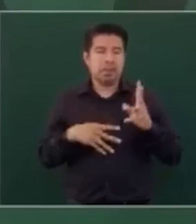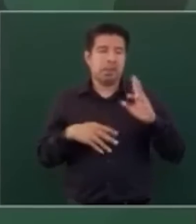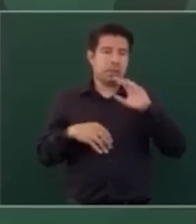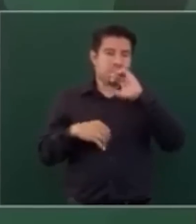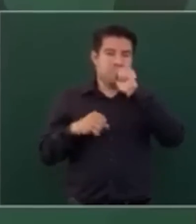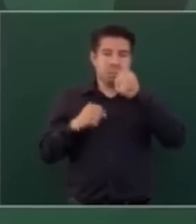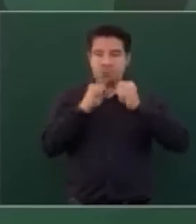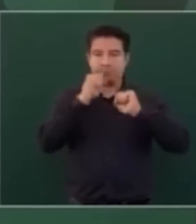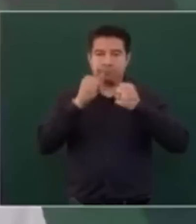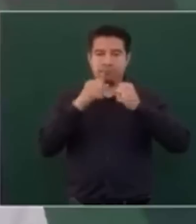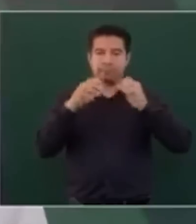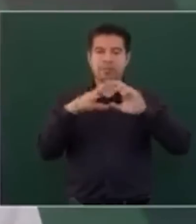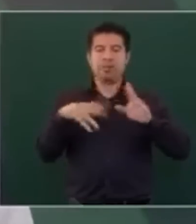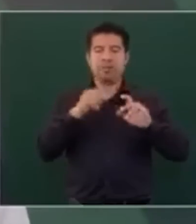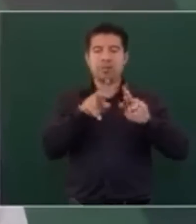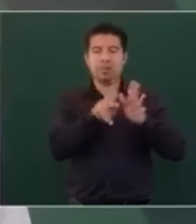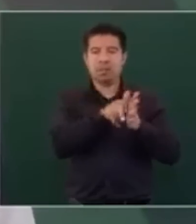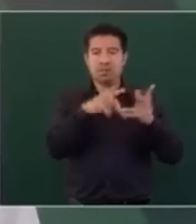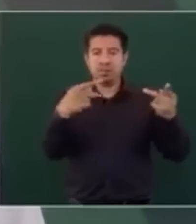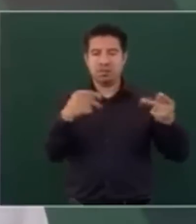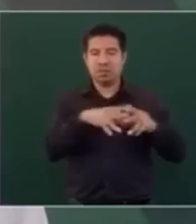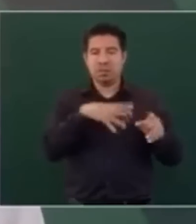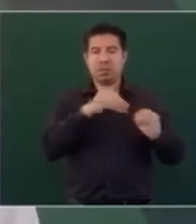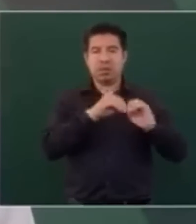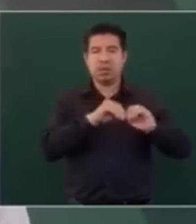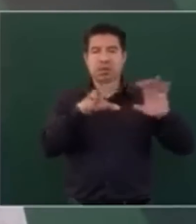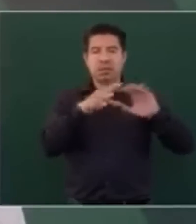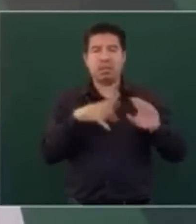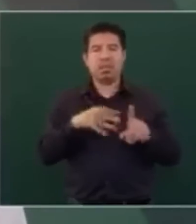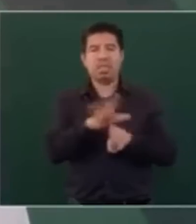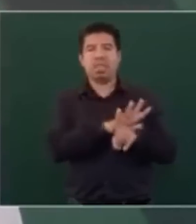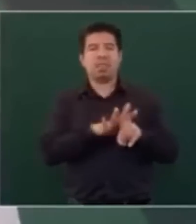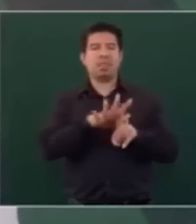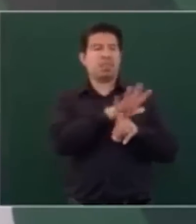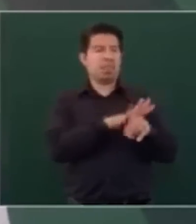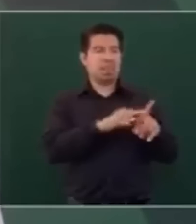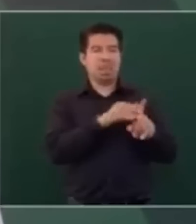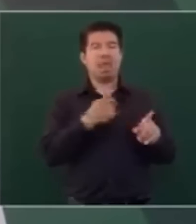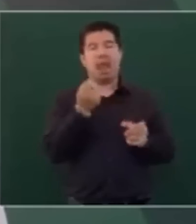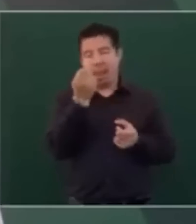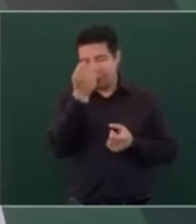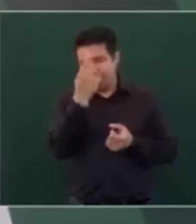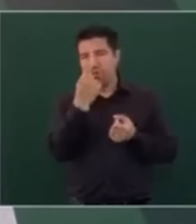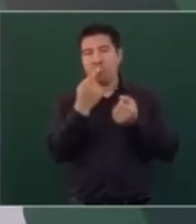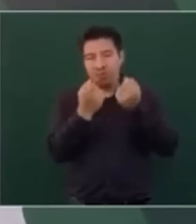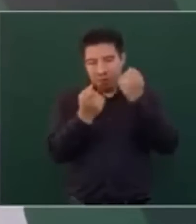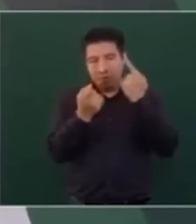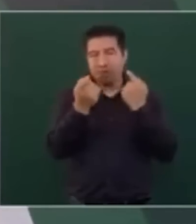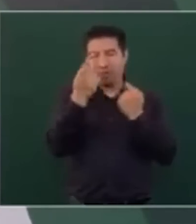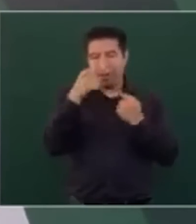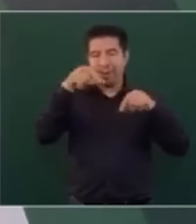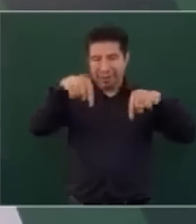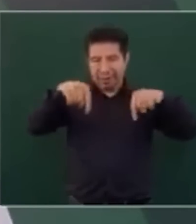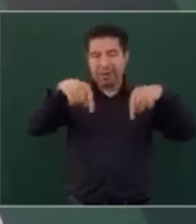de manipulación, que no de información, con honrosas excepciones, porque aquí en